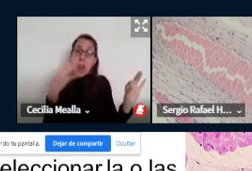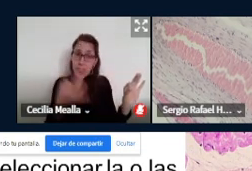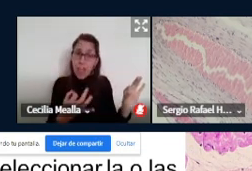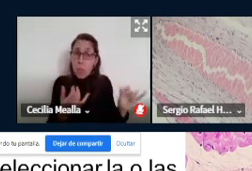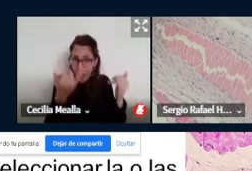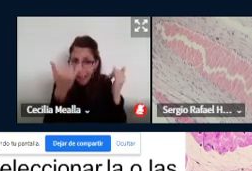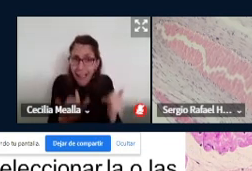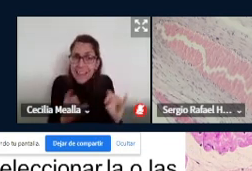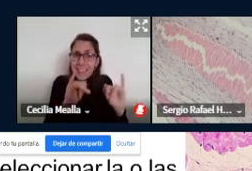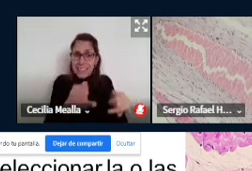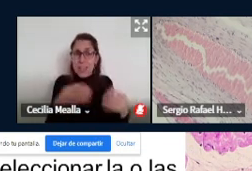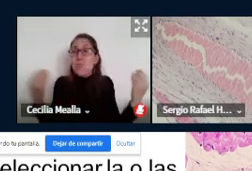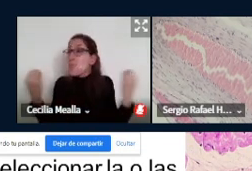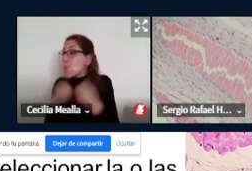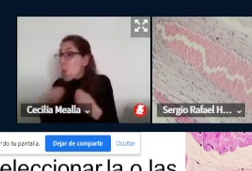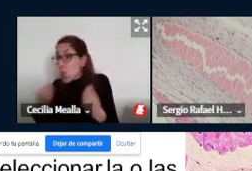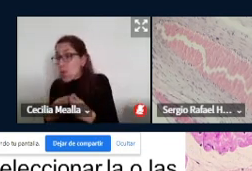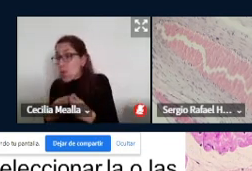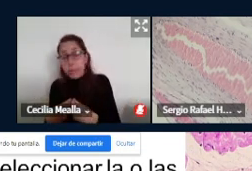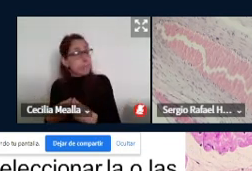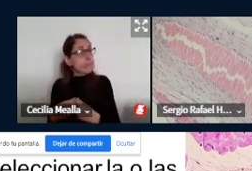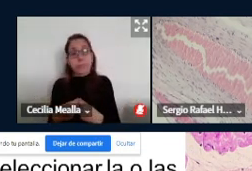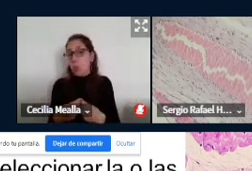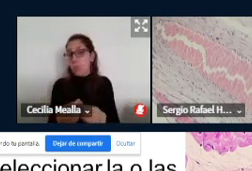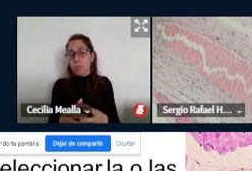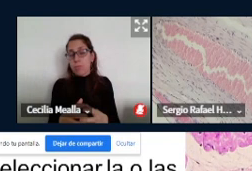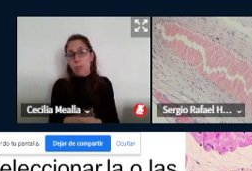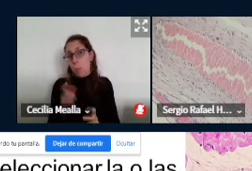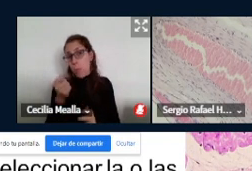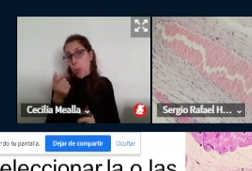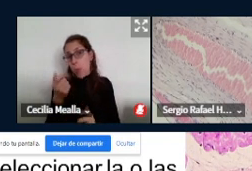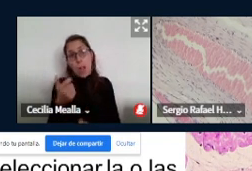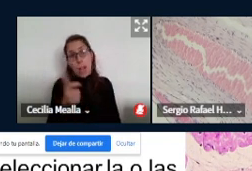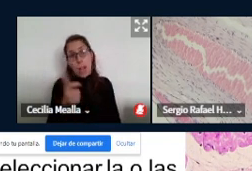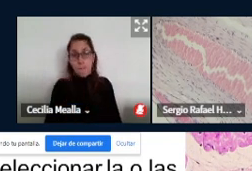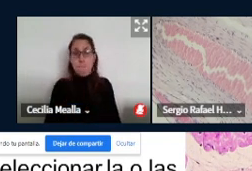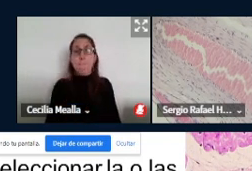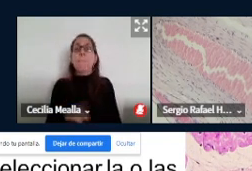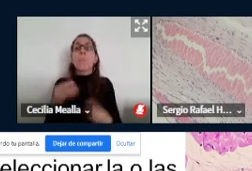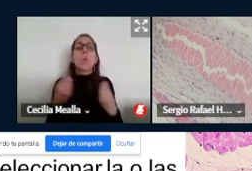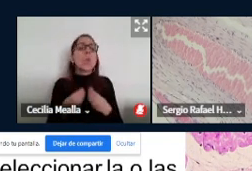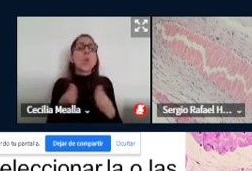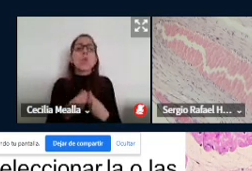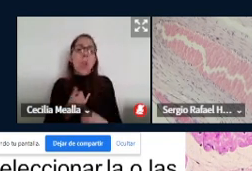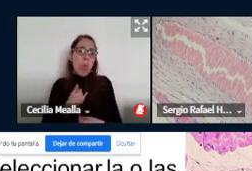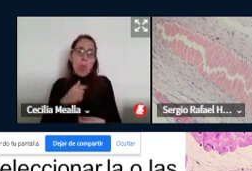tienen. Ahora, pero no son muchas, al contrario, son poquitas. Porque las que tienen